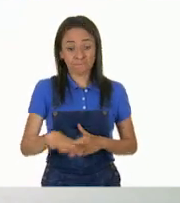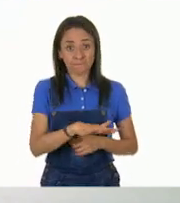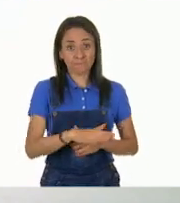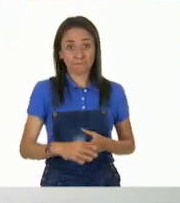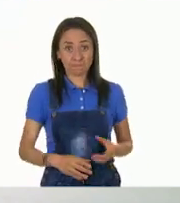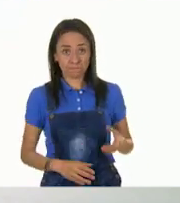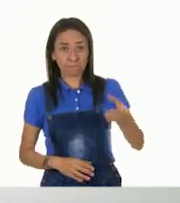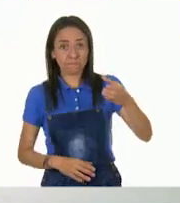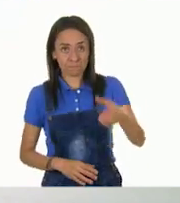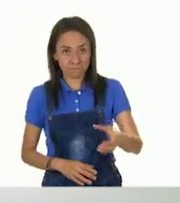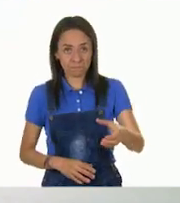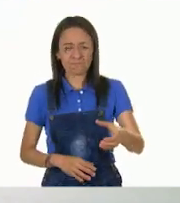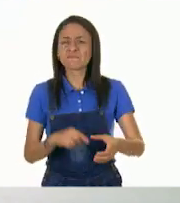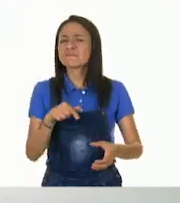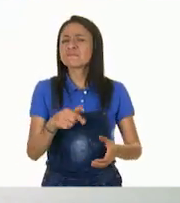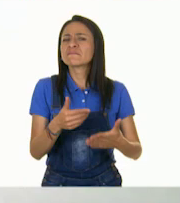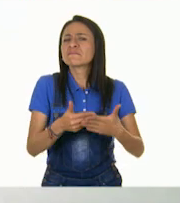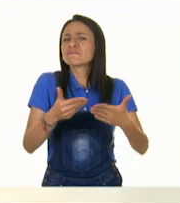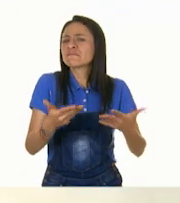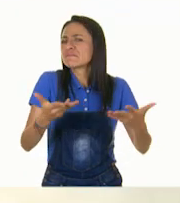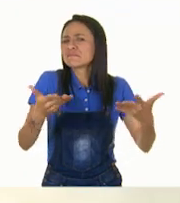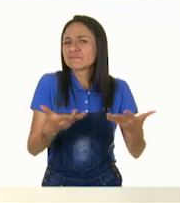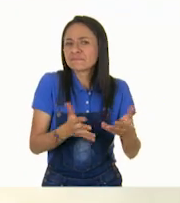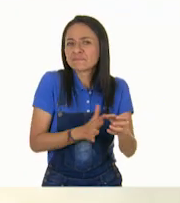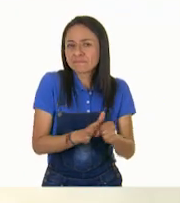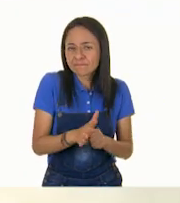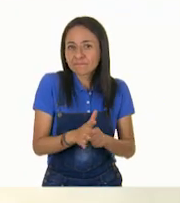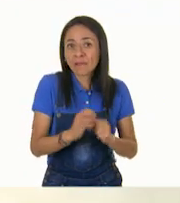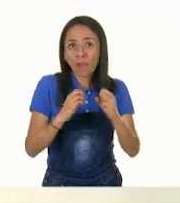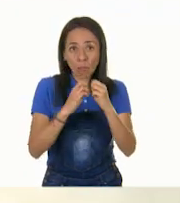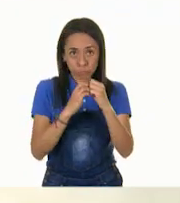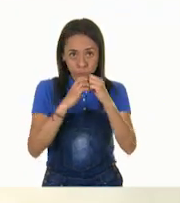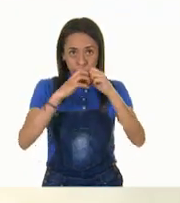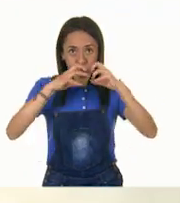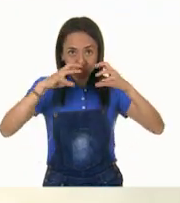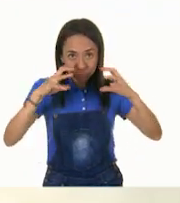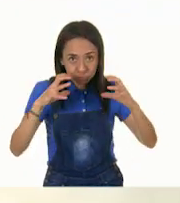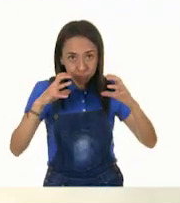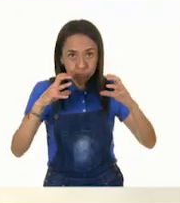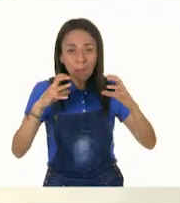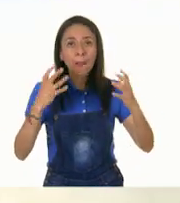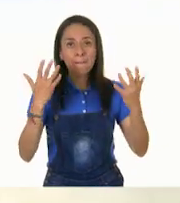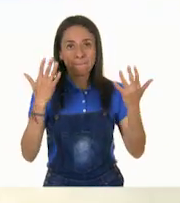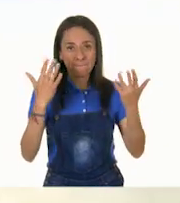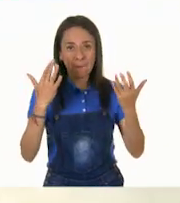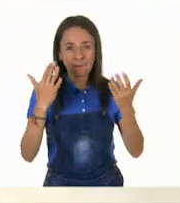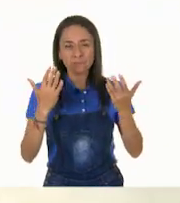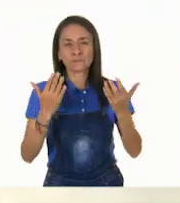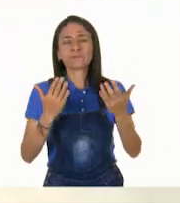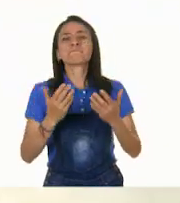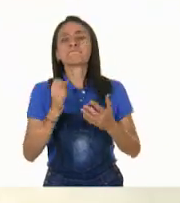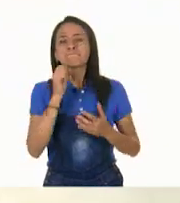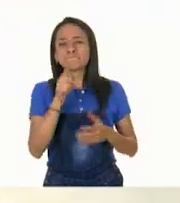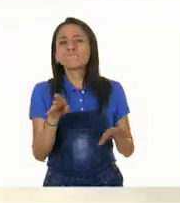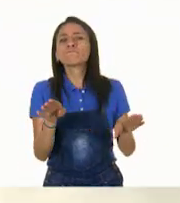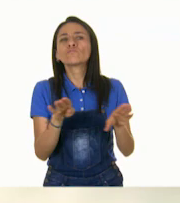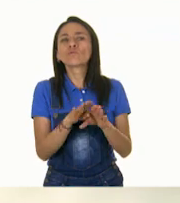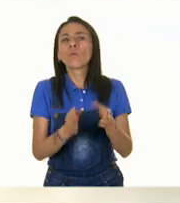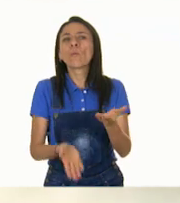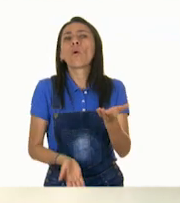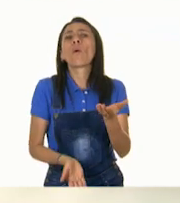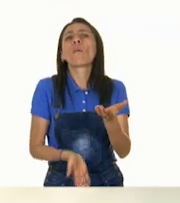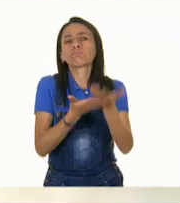y en esta actividad golpearemos el globo con nuestras manos como que vamos a hacerlo hacia